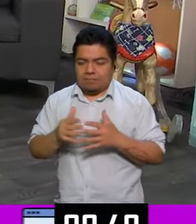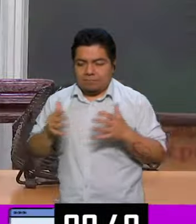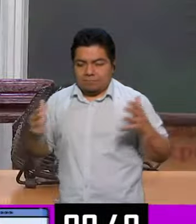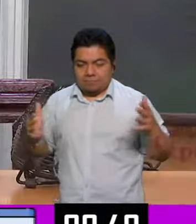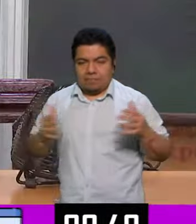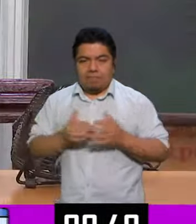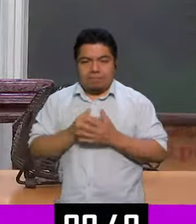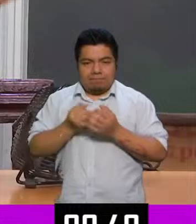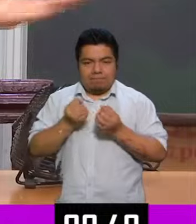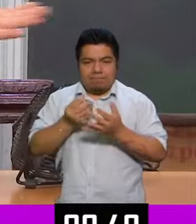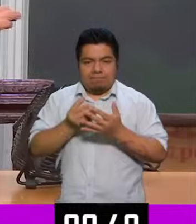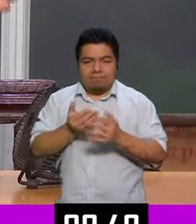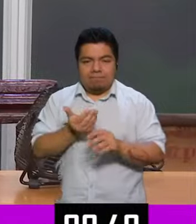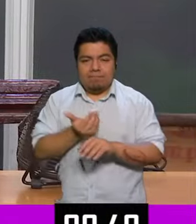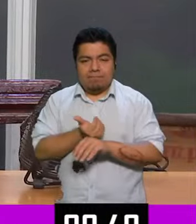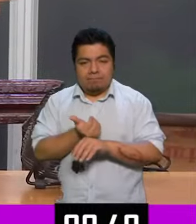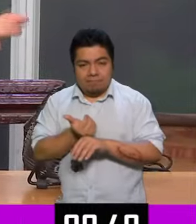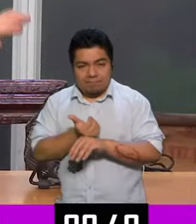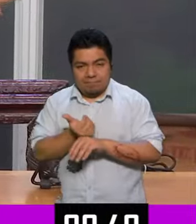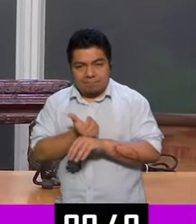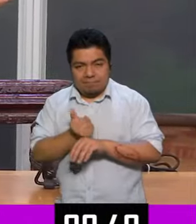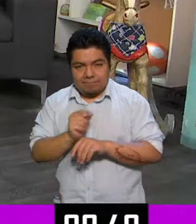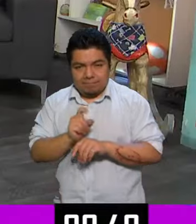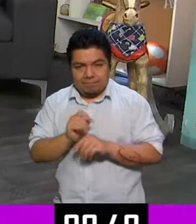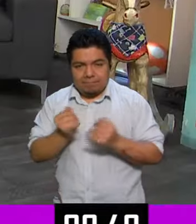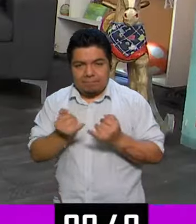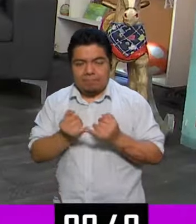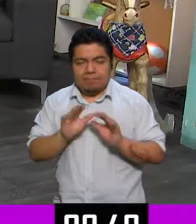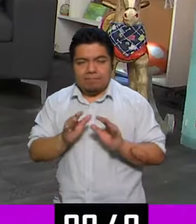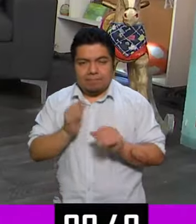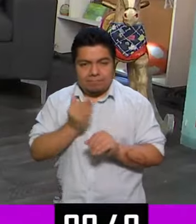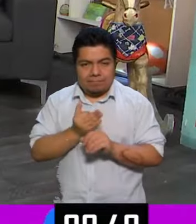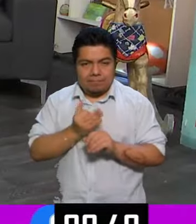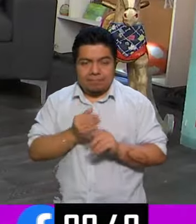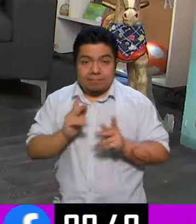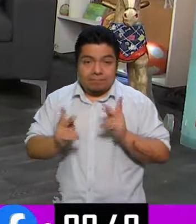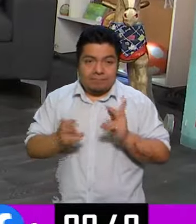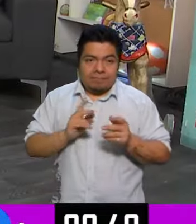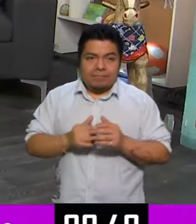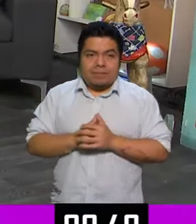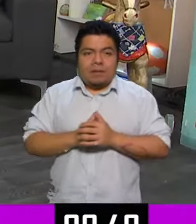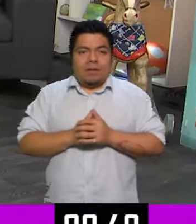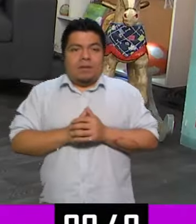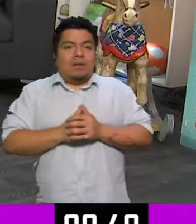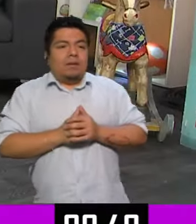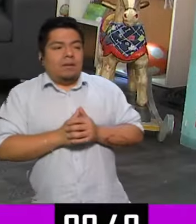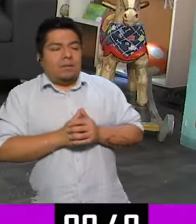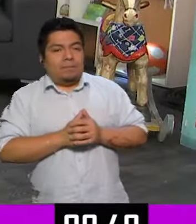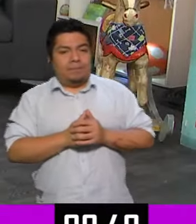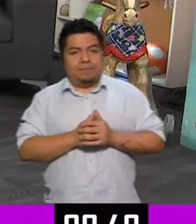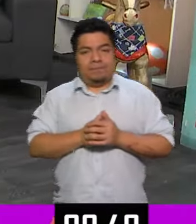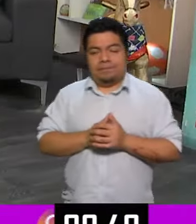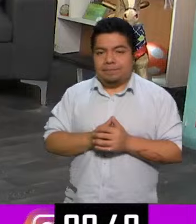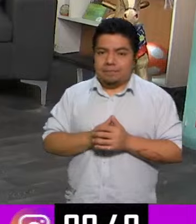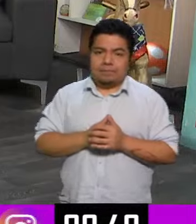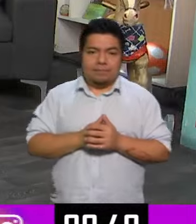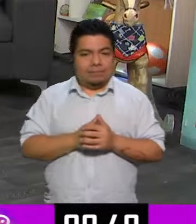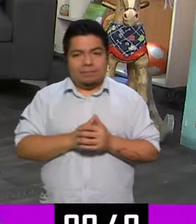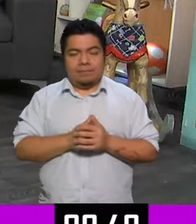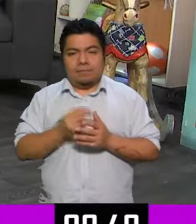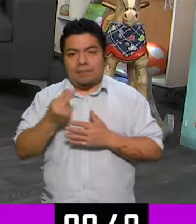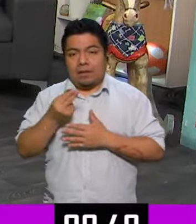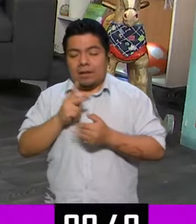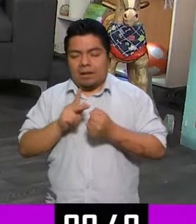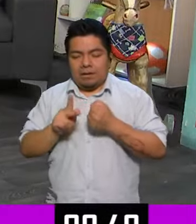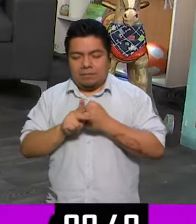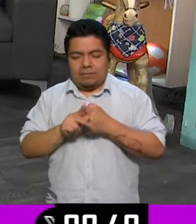la ofrenda. Además, sí. Color amarillo que no, que casa sí. Con oye, vamos a platicar hoy como de nombres de países, ¿no? Órale, venga. Bueno, ¿por qué comenzamos?